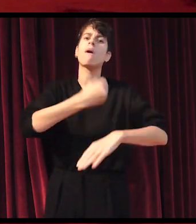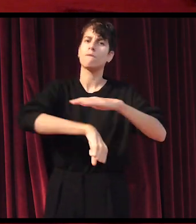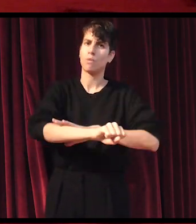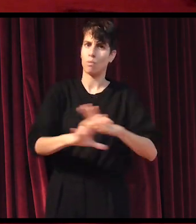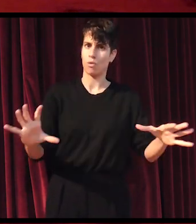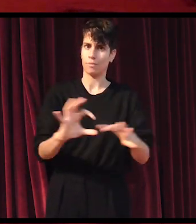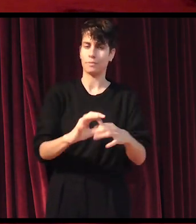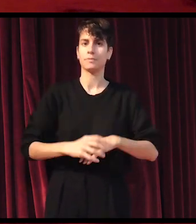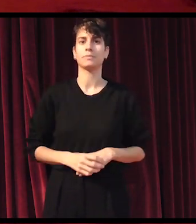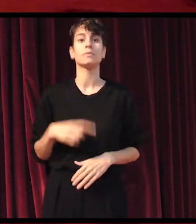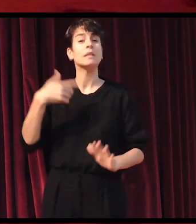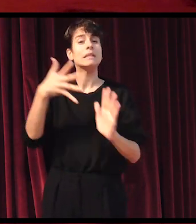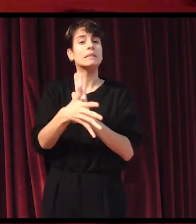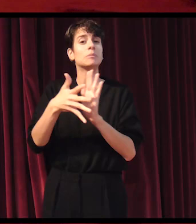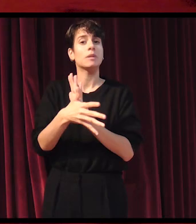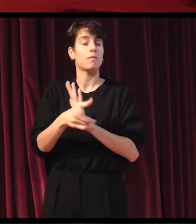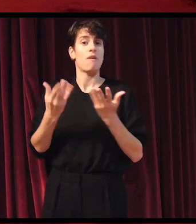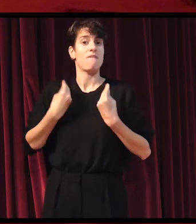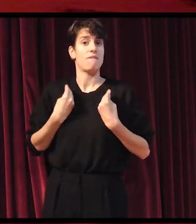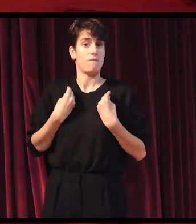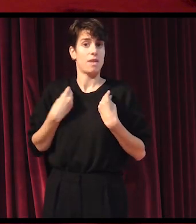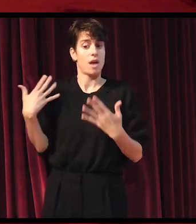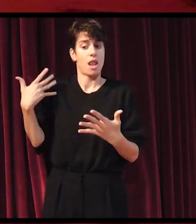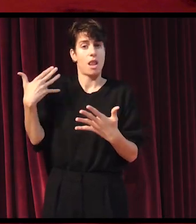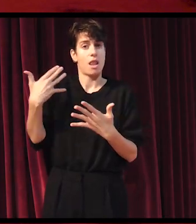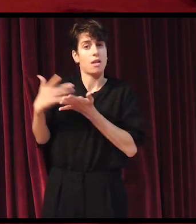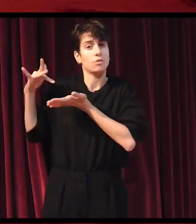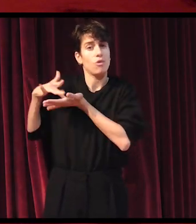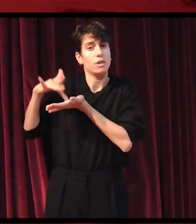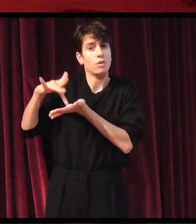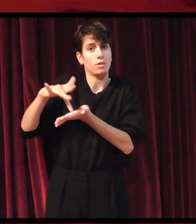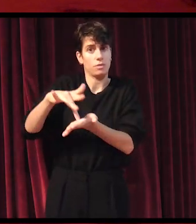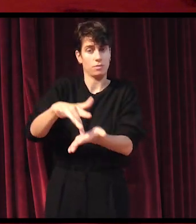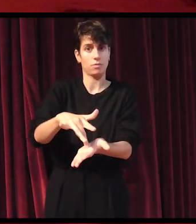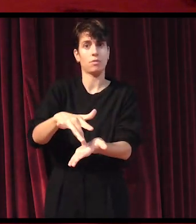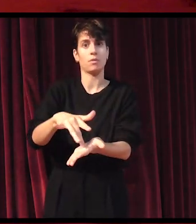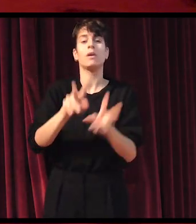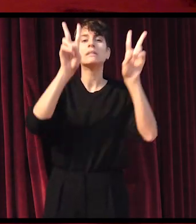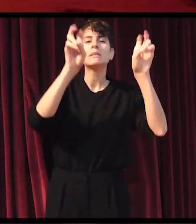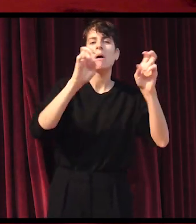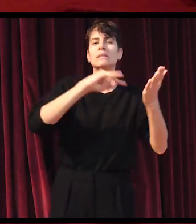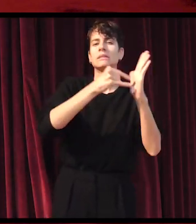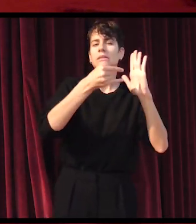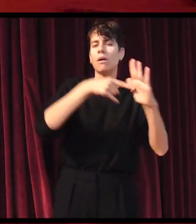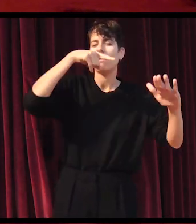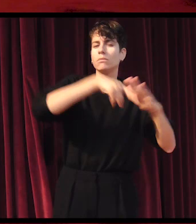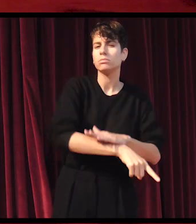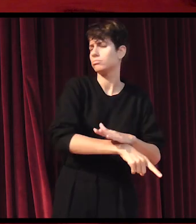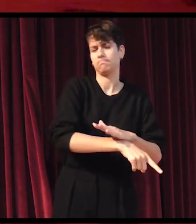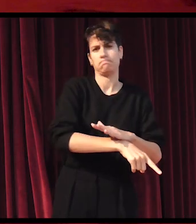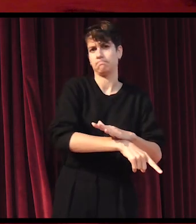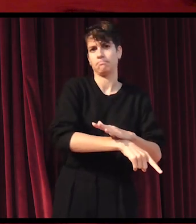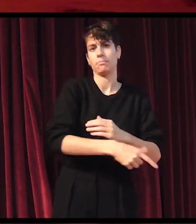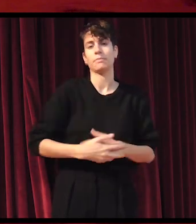voy a intentar hacer a modo de vivencia personal y sin profundizar demasiado en temas técnicos, pero intentando